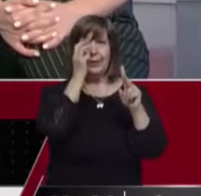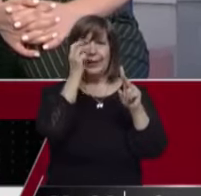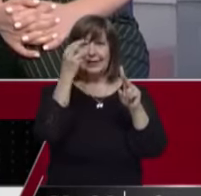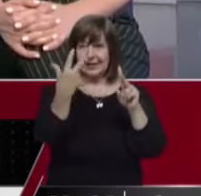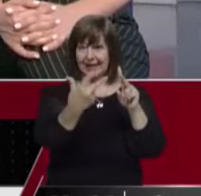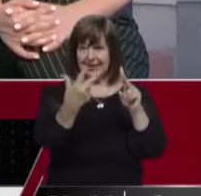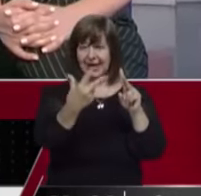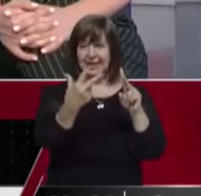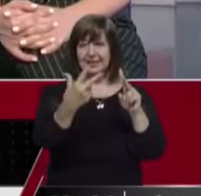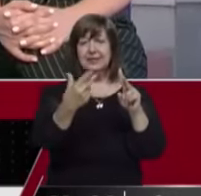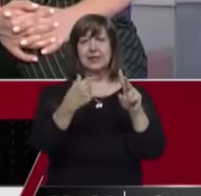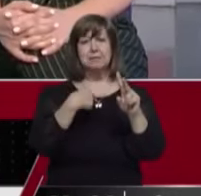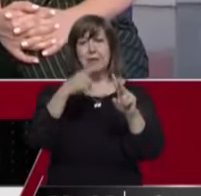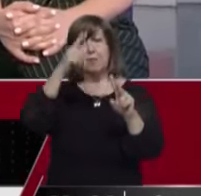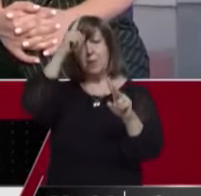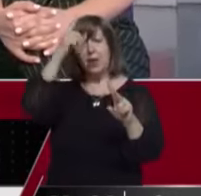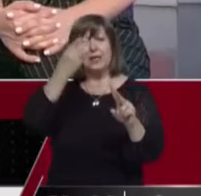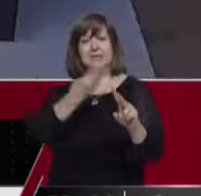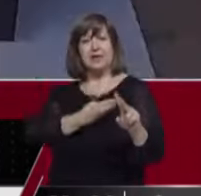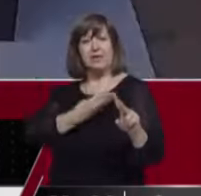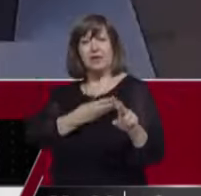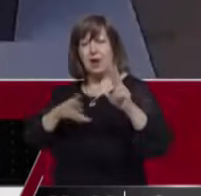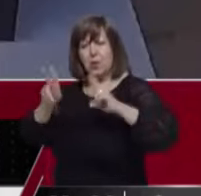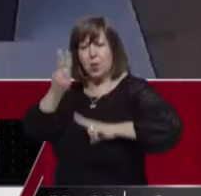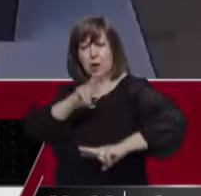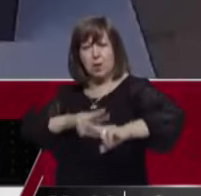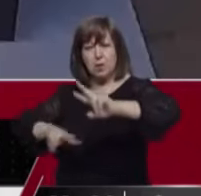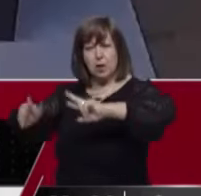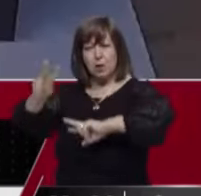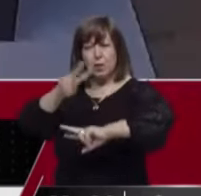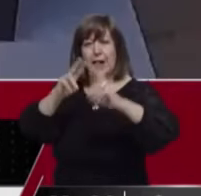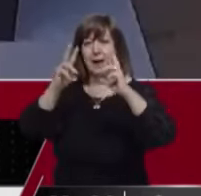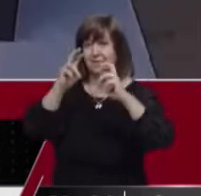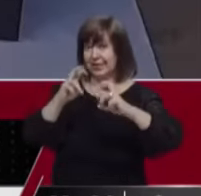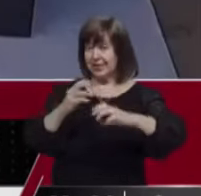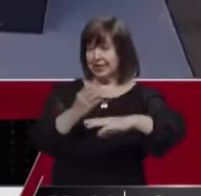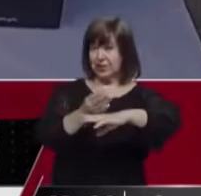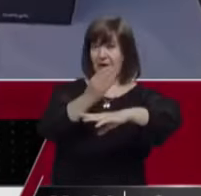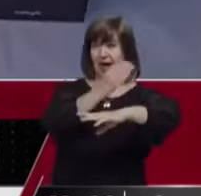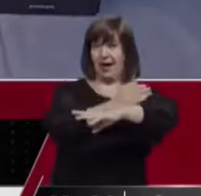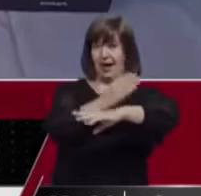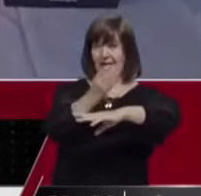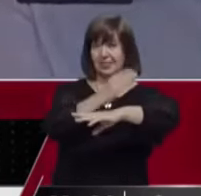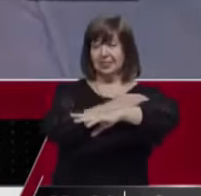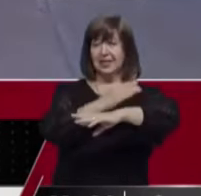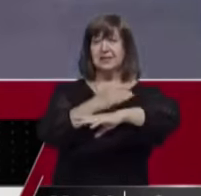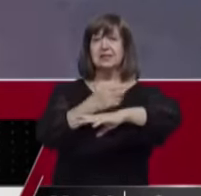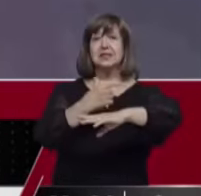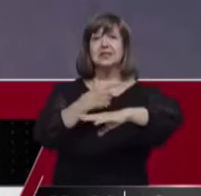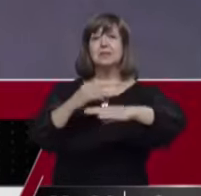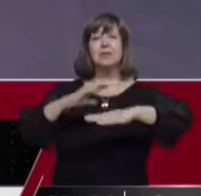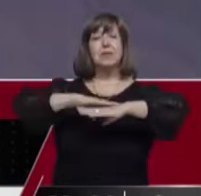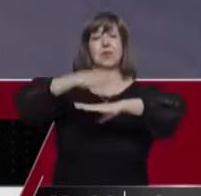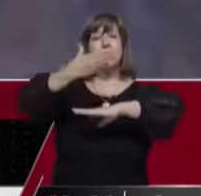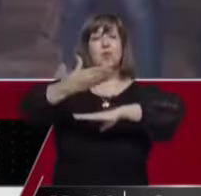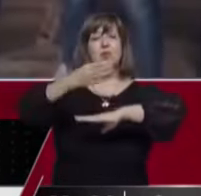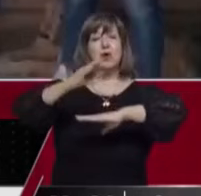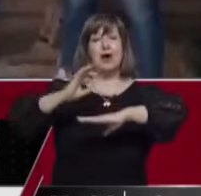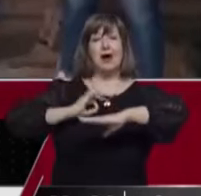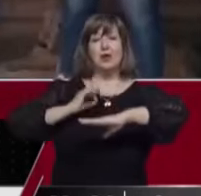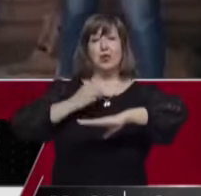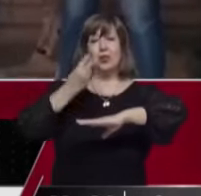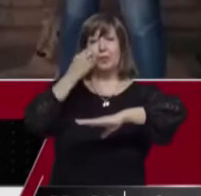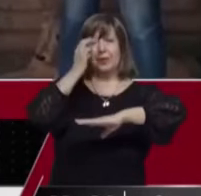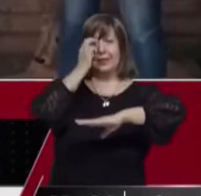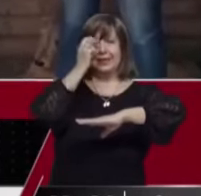operativo de la Policía Federal y que en su momento tuvo que ver con una investigación que realizó Ciberdelito en el año